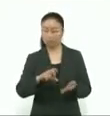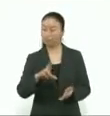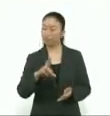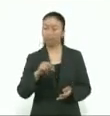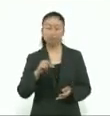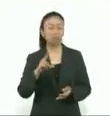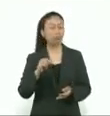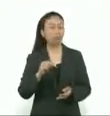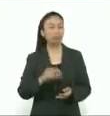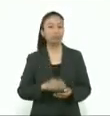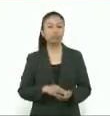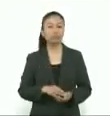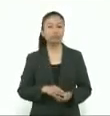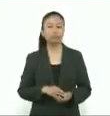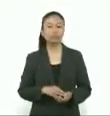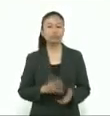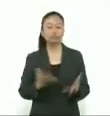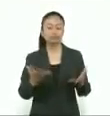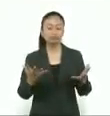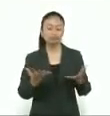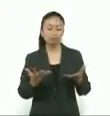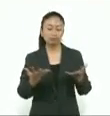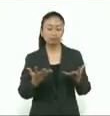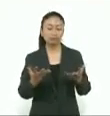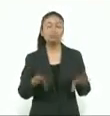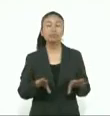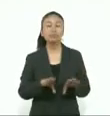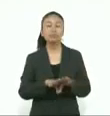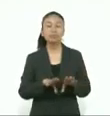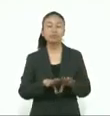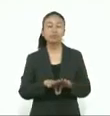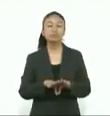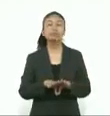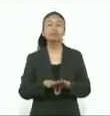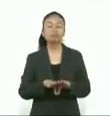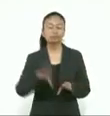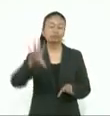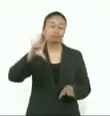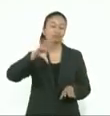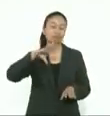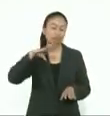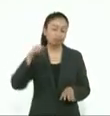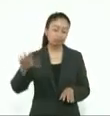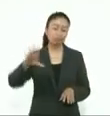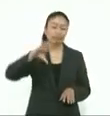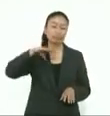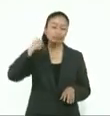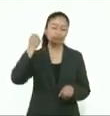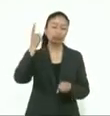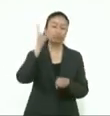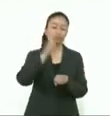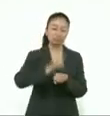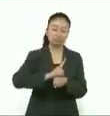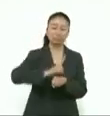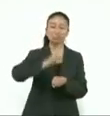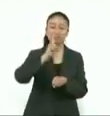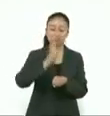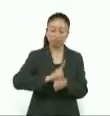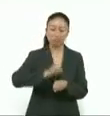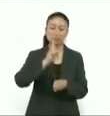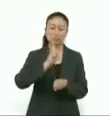construye con mística, la de luchar todos los días por un México